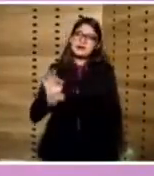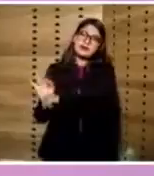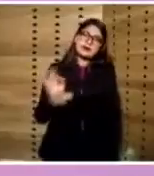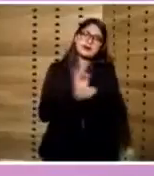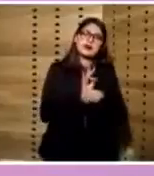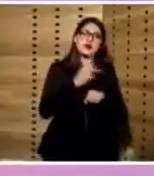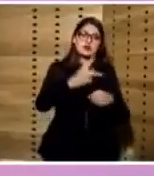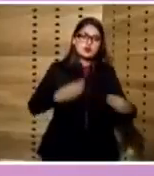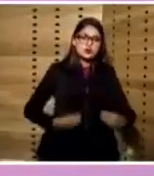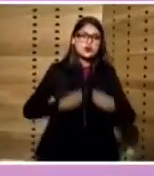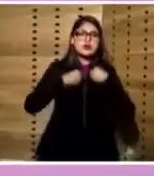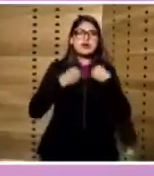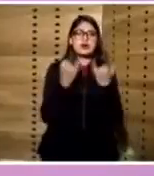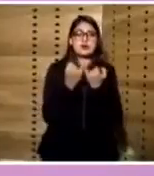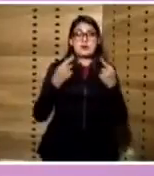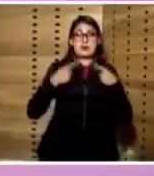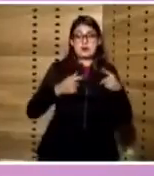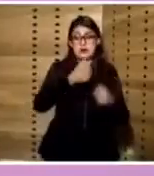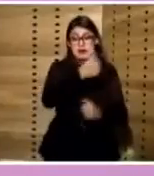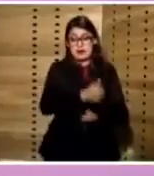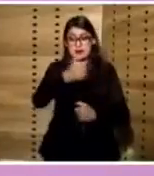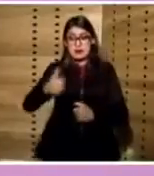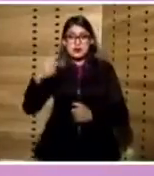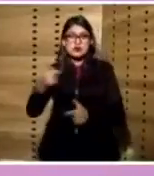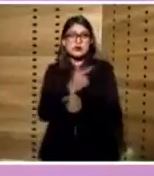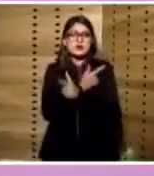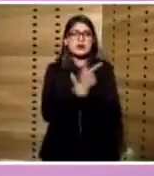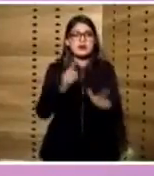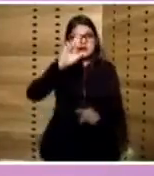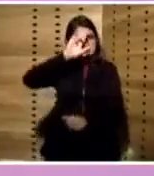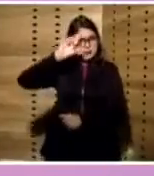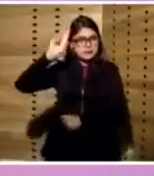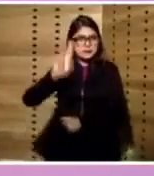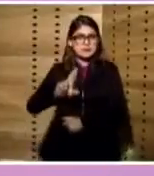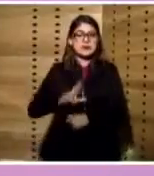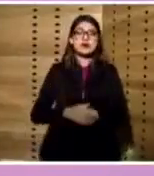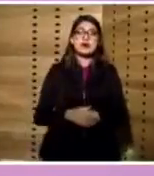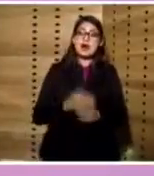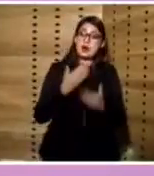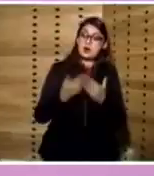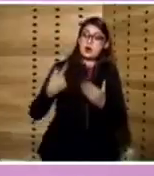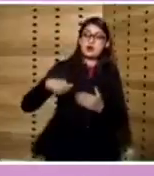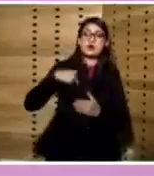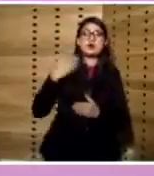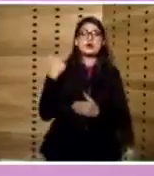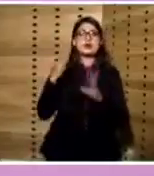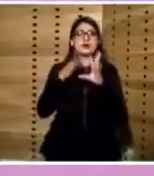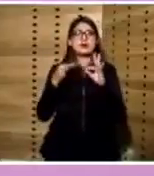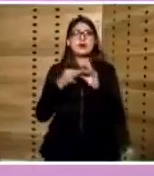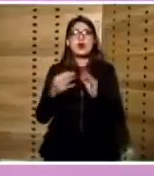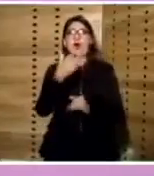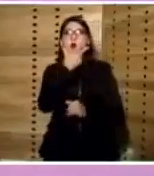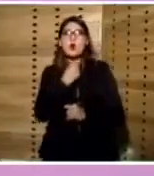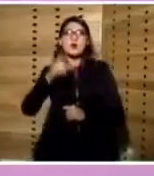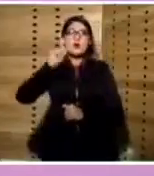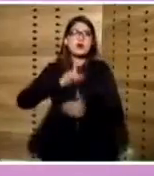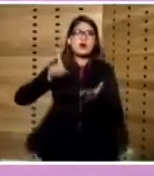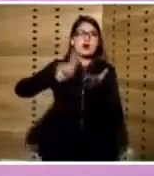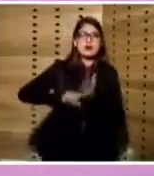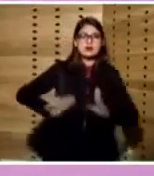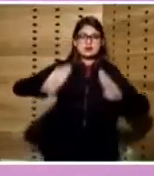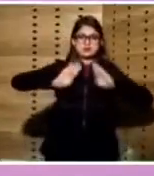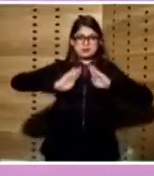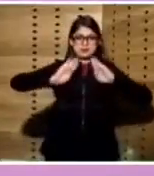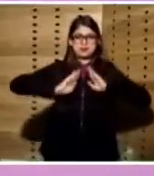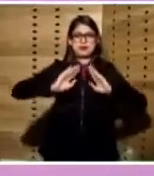y salvaguardar las libertades de cada mexicano. Acorde con lo anterior, las mujeres y hombres del Ejército y de la Fuerza